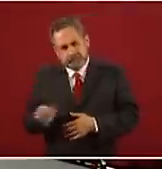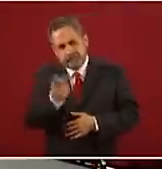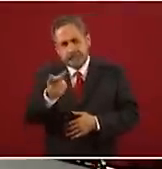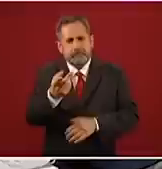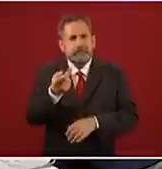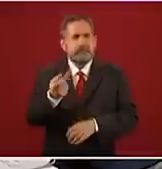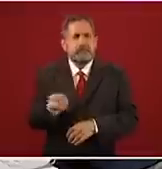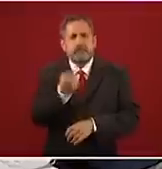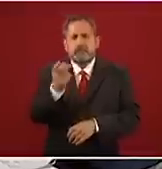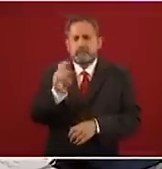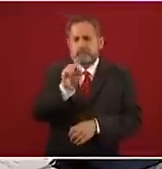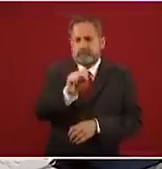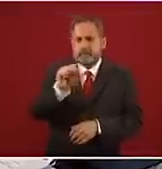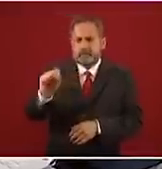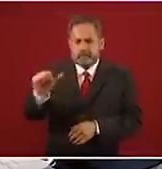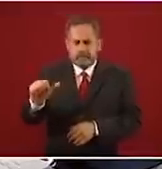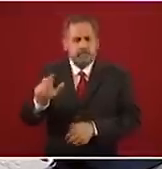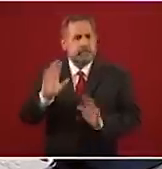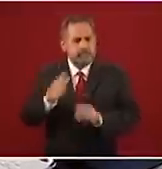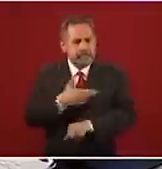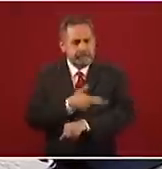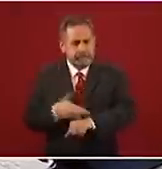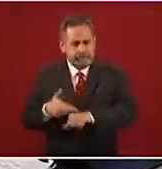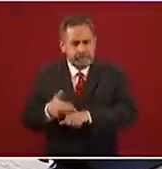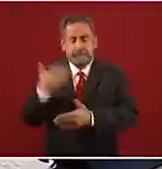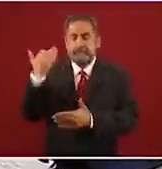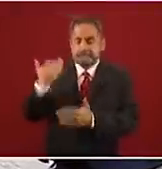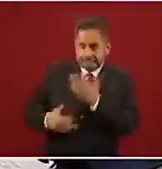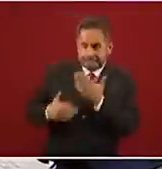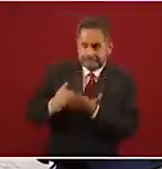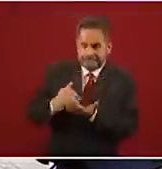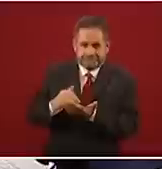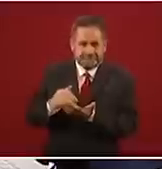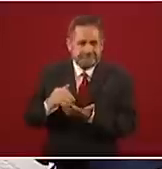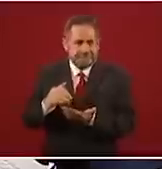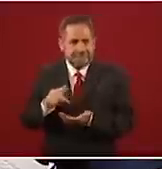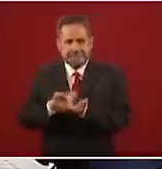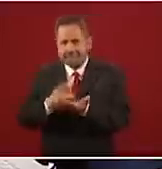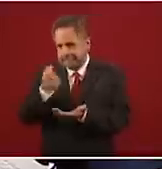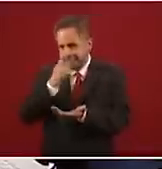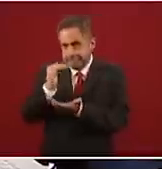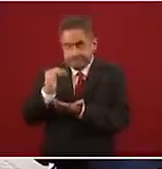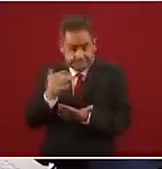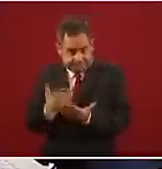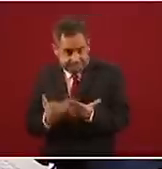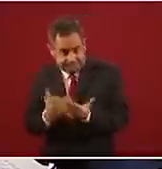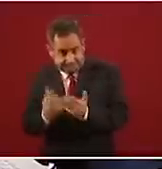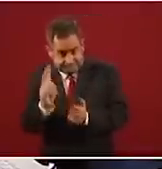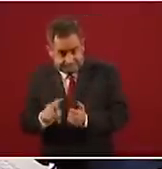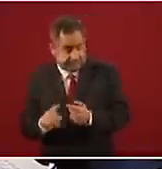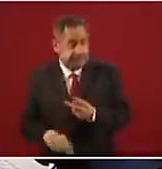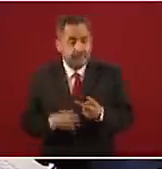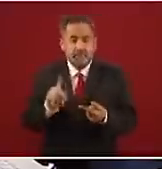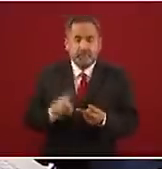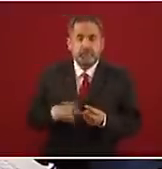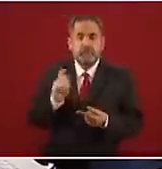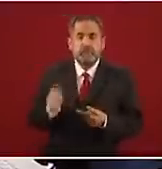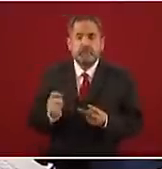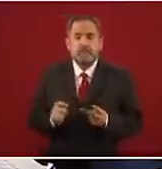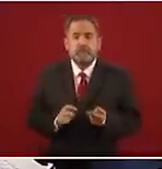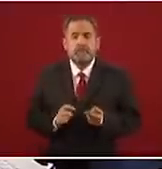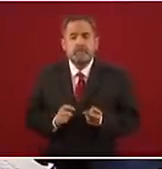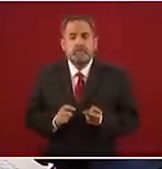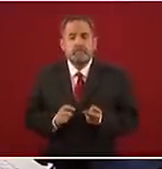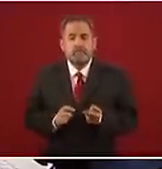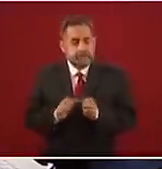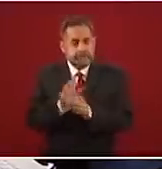Secretaría de Salud reconoce que ya está habiendo desabasto de estos medicamentos oncológicos, en primer lugar. En segundo, preguntar